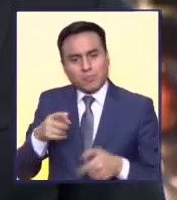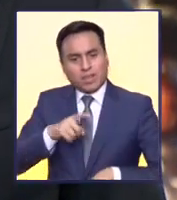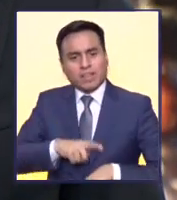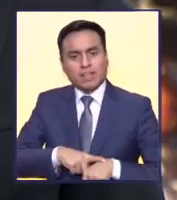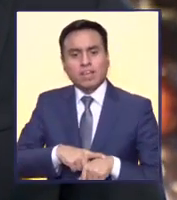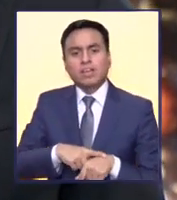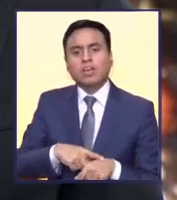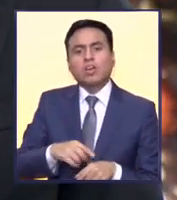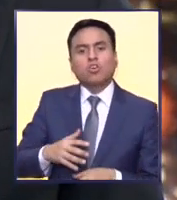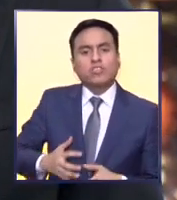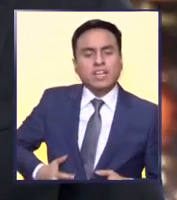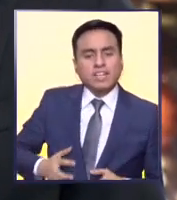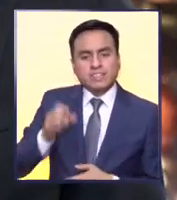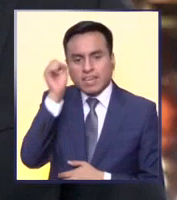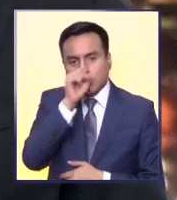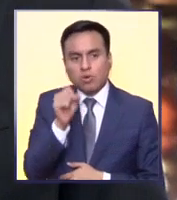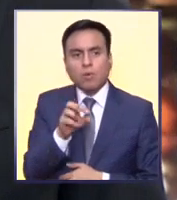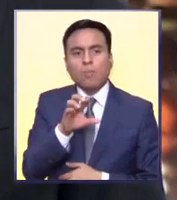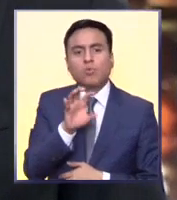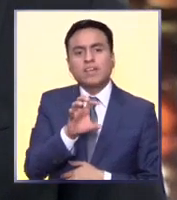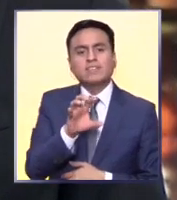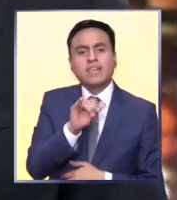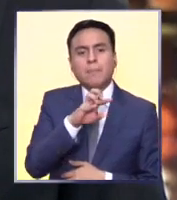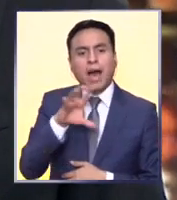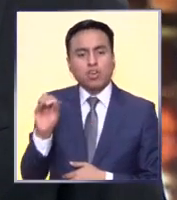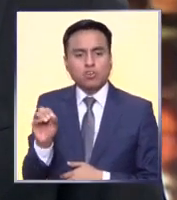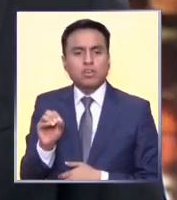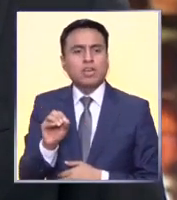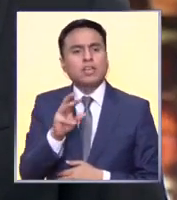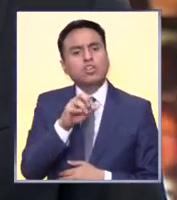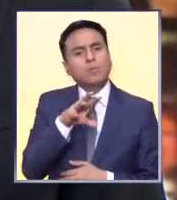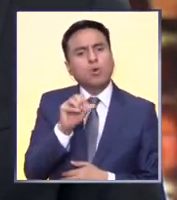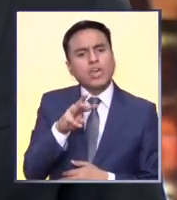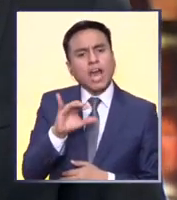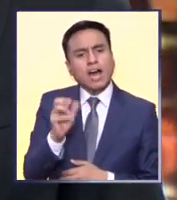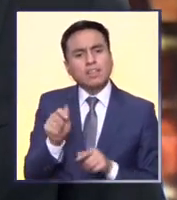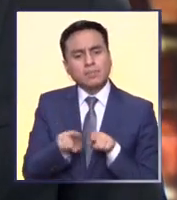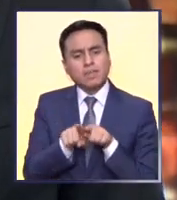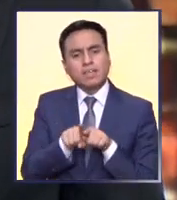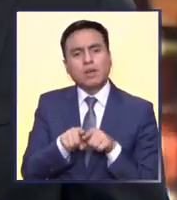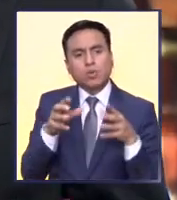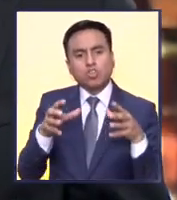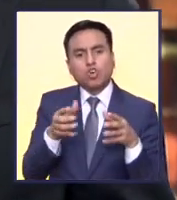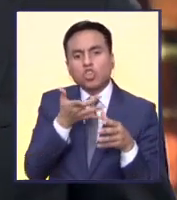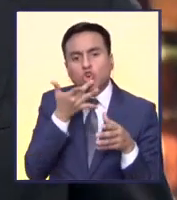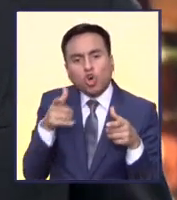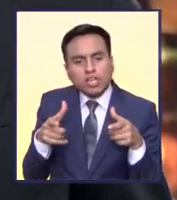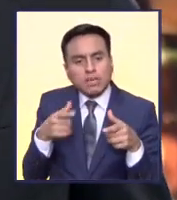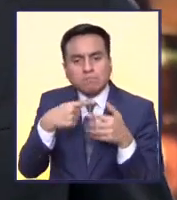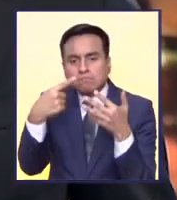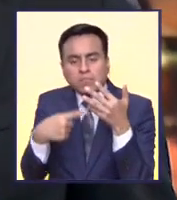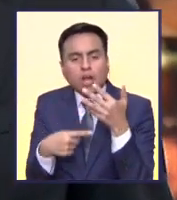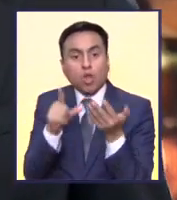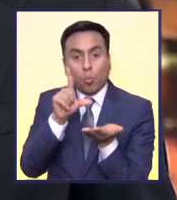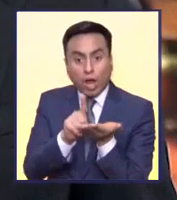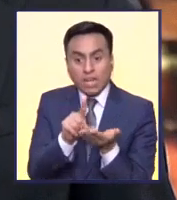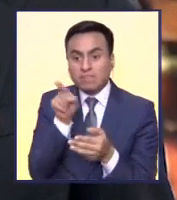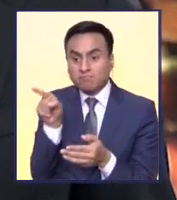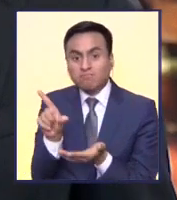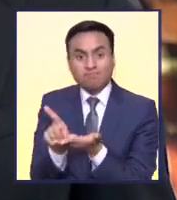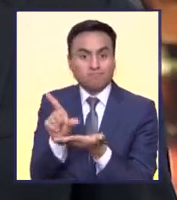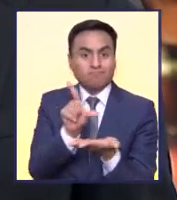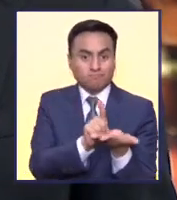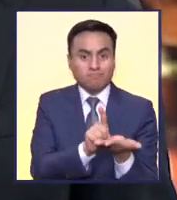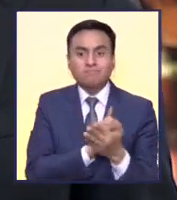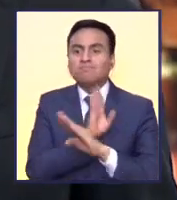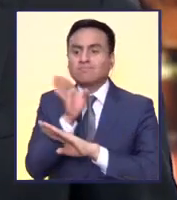de cerdo con puré de zapallo, canelón de molleja, un sándwich de salmón o un buen trozo de torta. Todo en dos lugares a los que hay